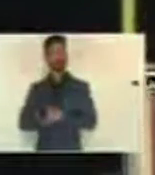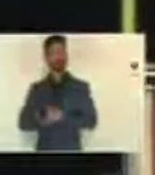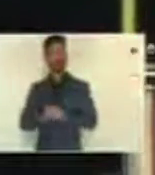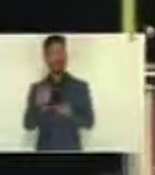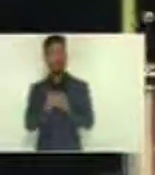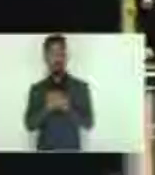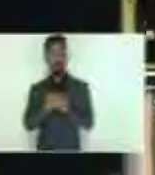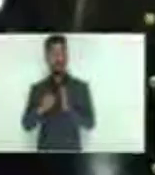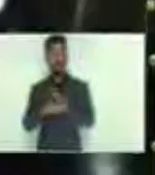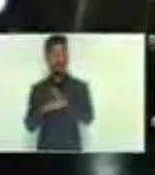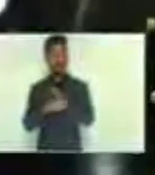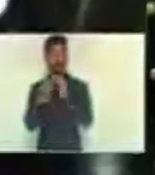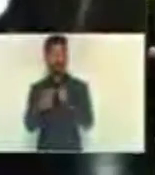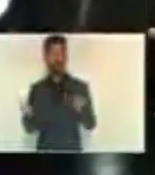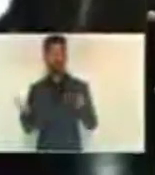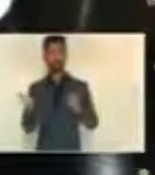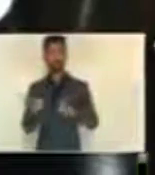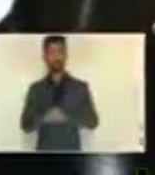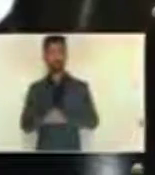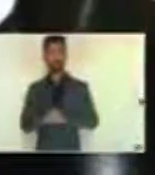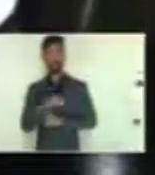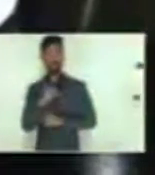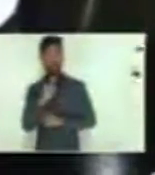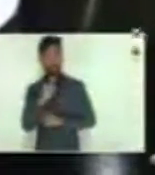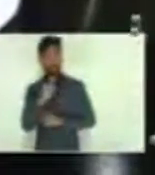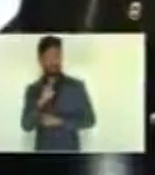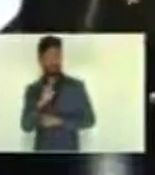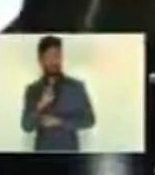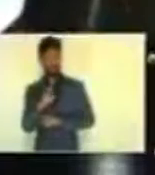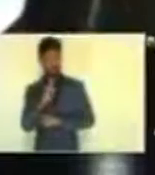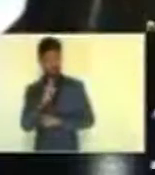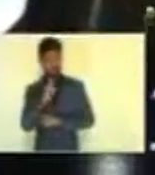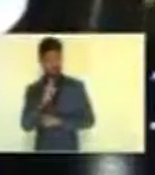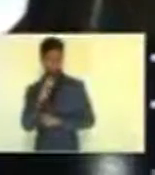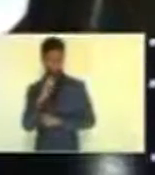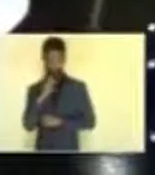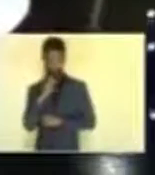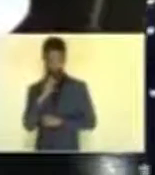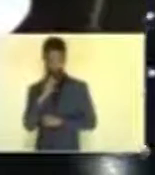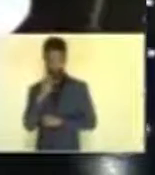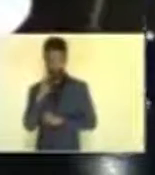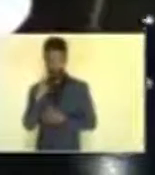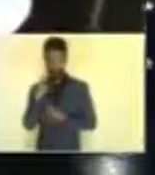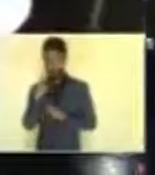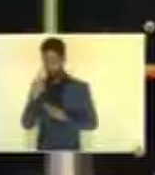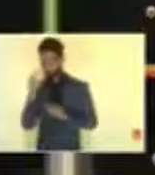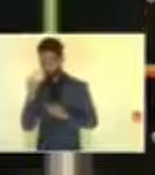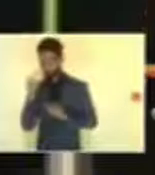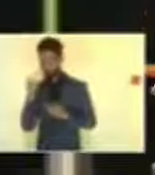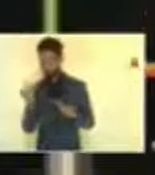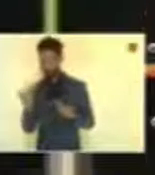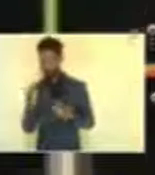país. Eliezer, ¿eso fue en serio o fue un sarcasmo?